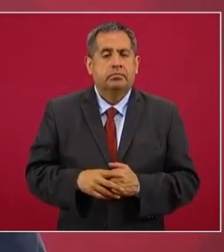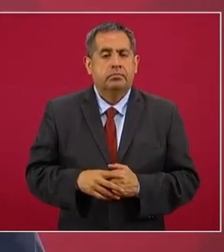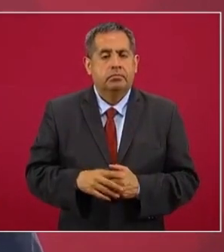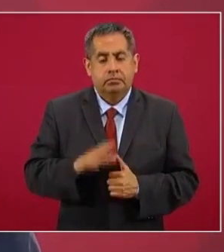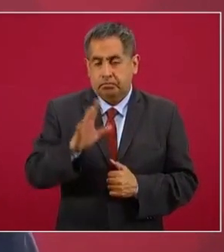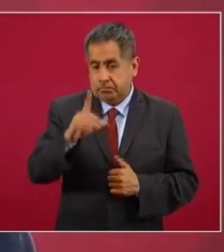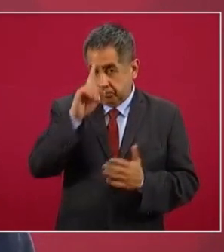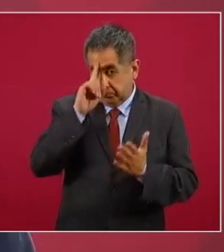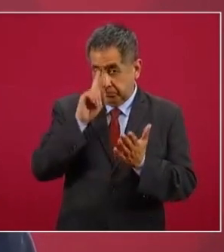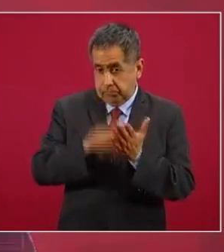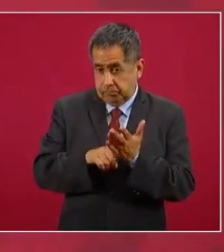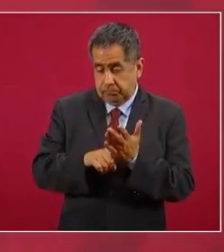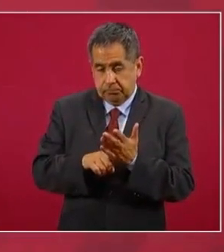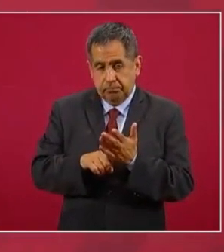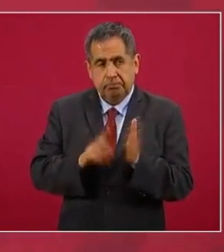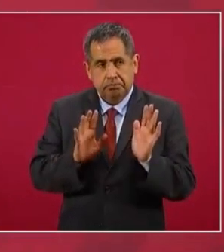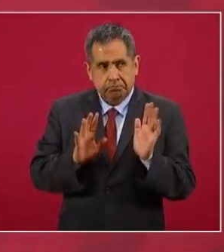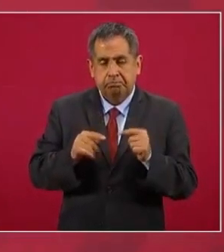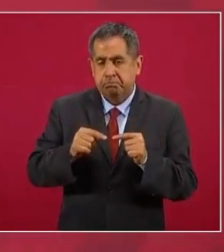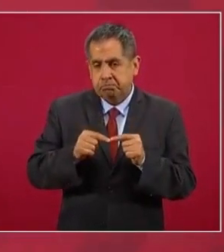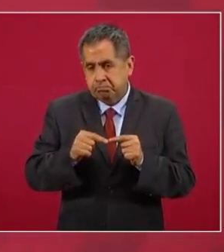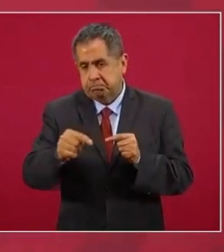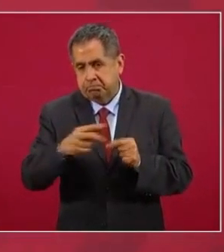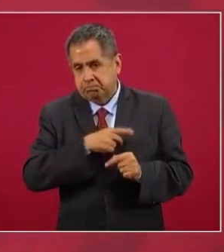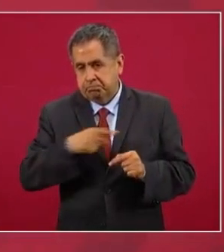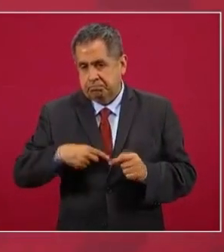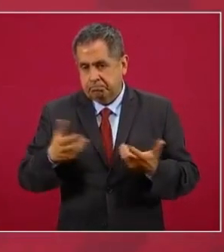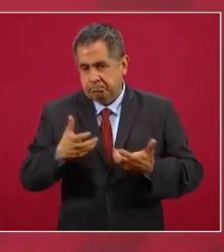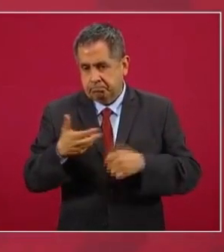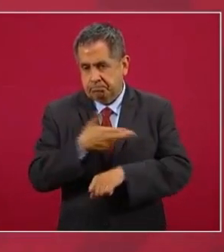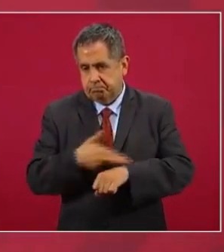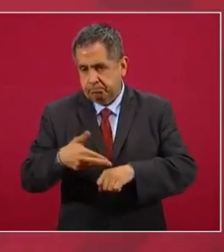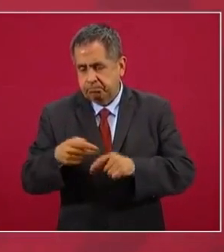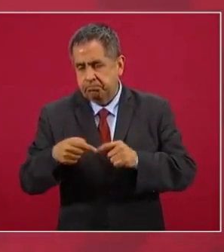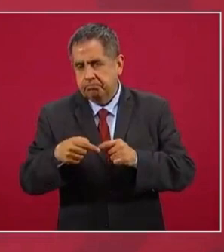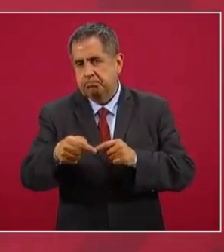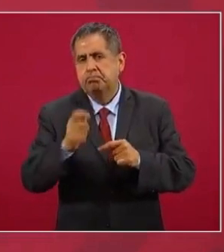creo que lo que procede en este caso